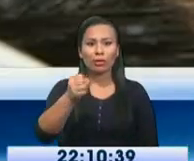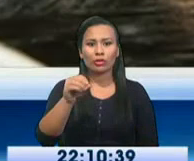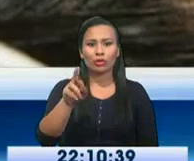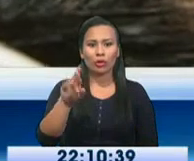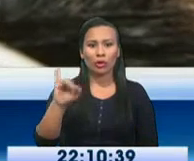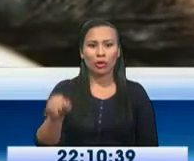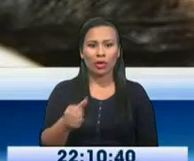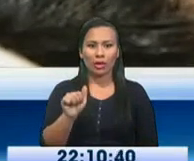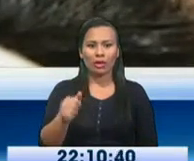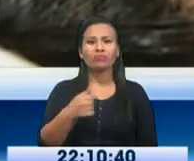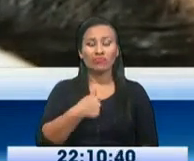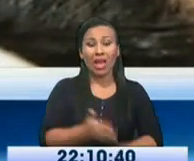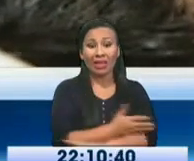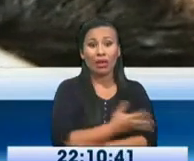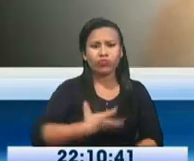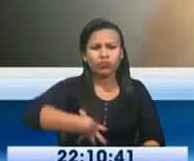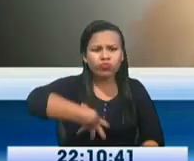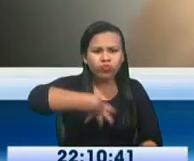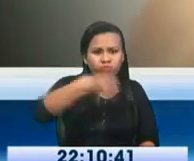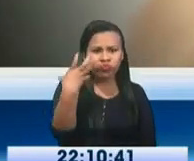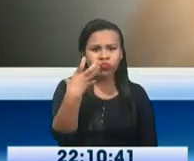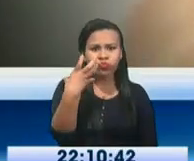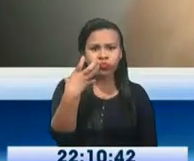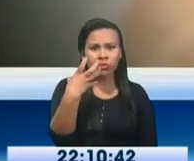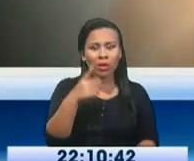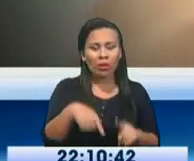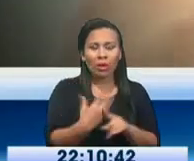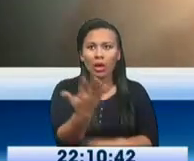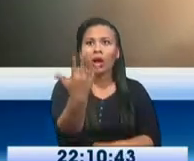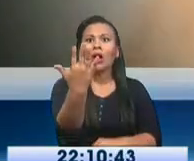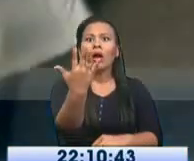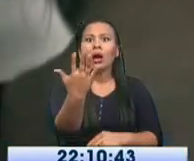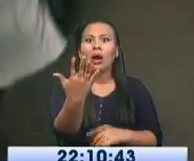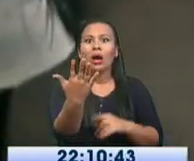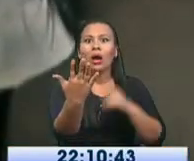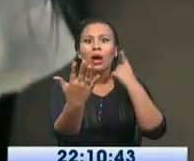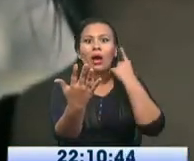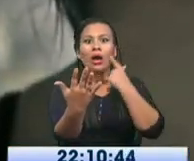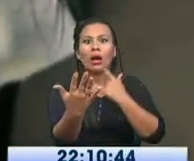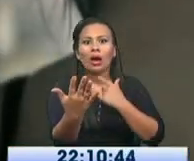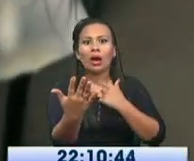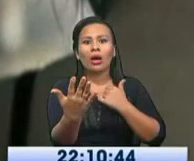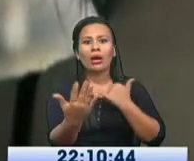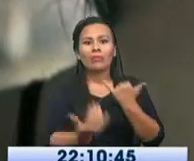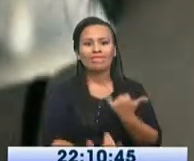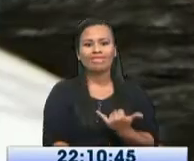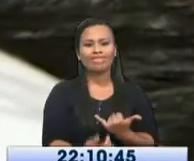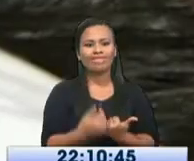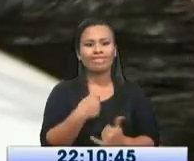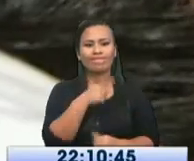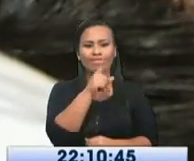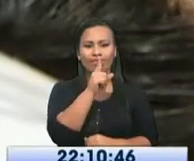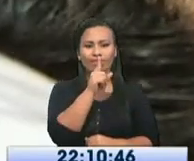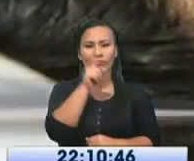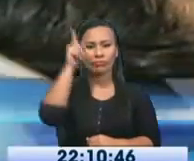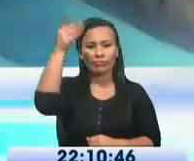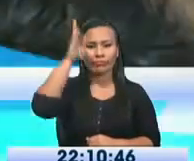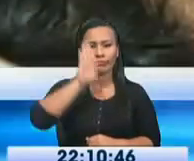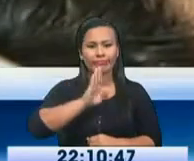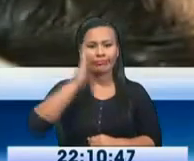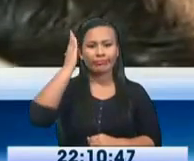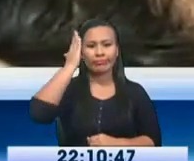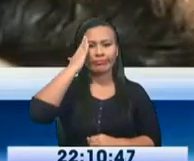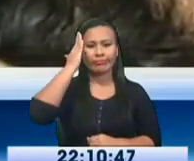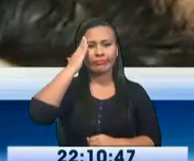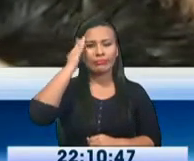principio tenía coraje cuando de recién me vi mi cara cortada. Ahora no, solamente lo dejo en manos de Dios y en la justicia, de que